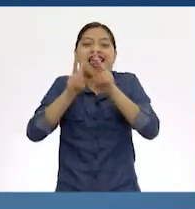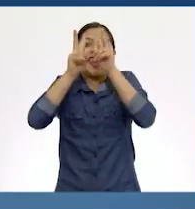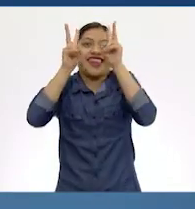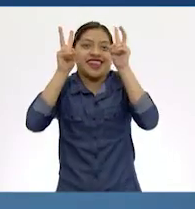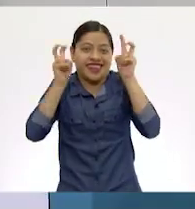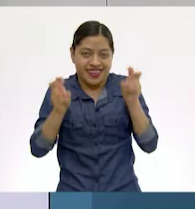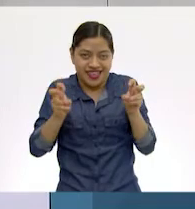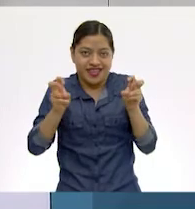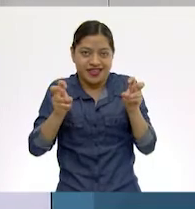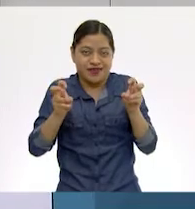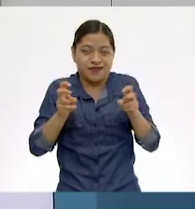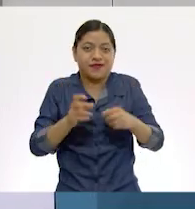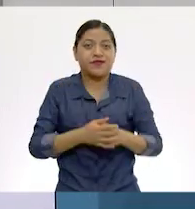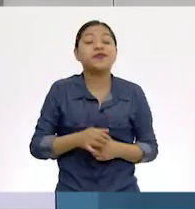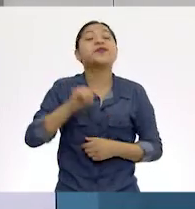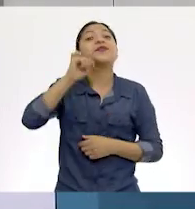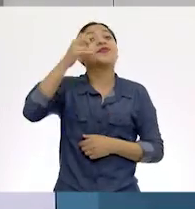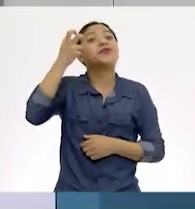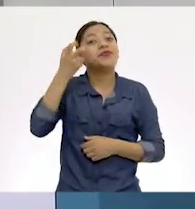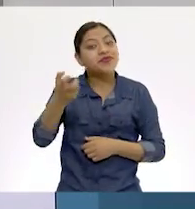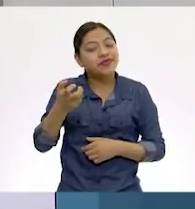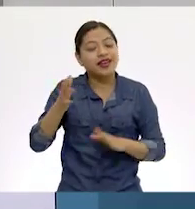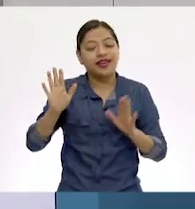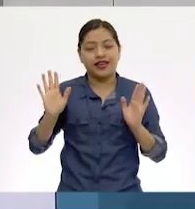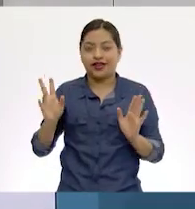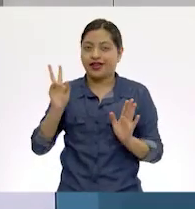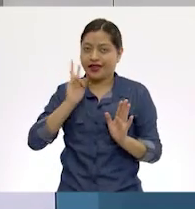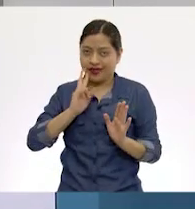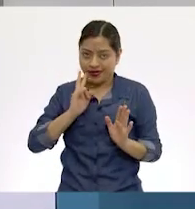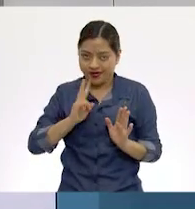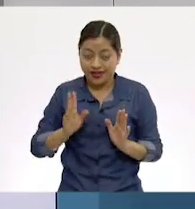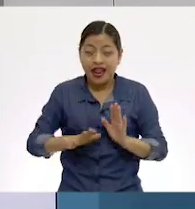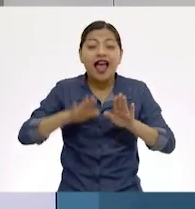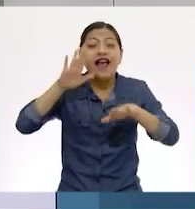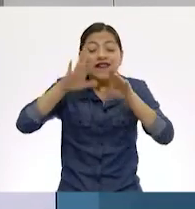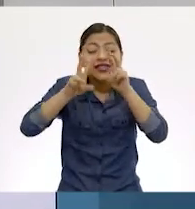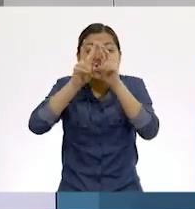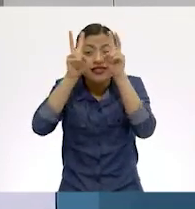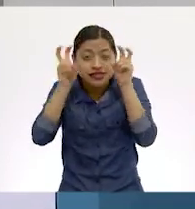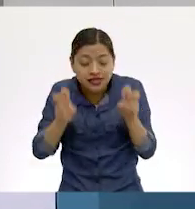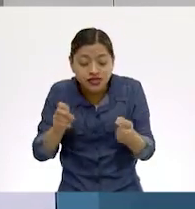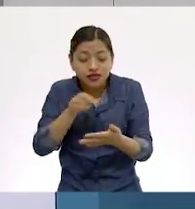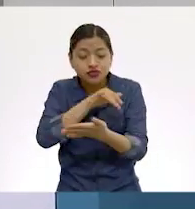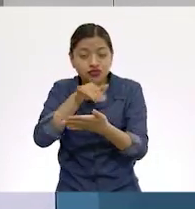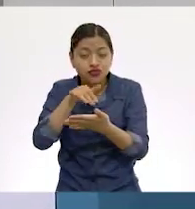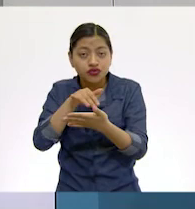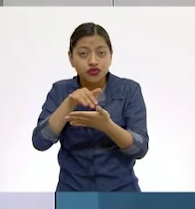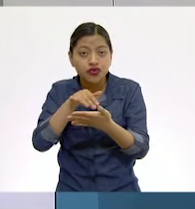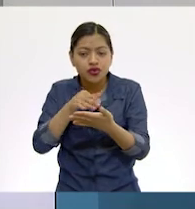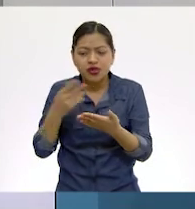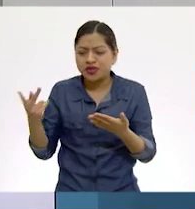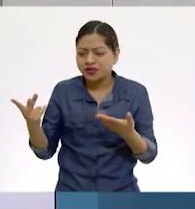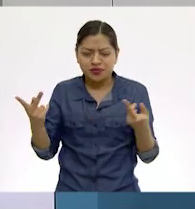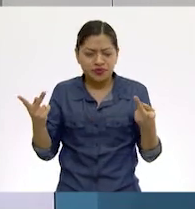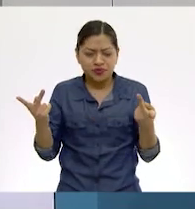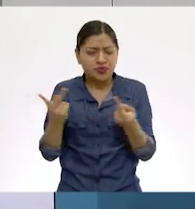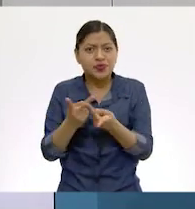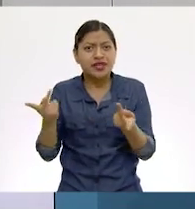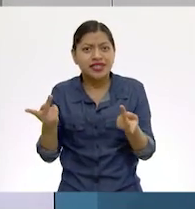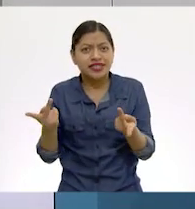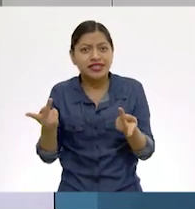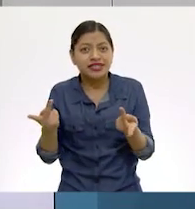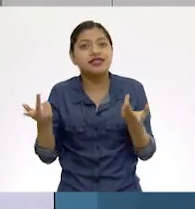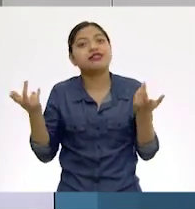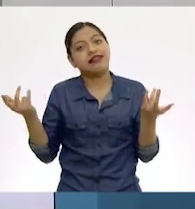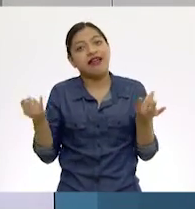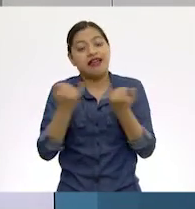título! Muy bien, Ton, muy bien. Pero, a ver... A veces los títulos entre los libros pueden llegar a coincidir.